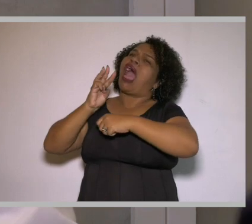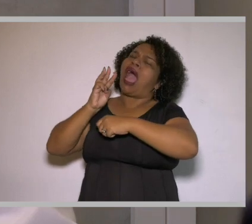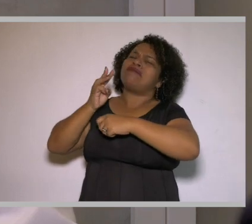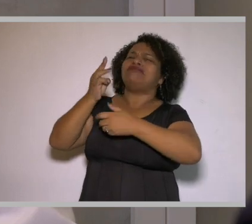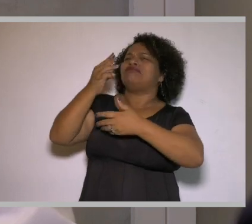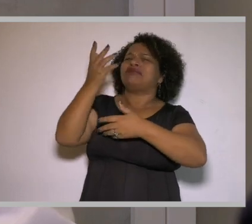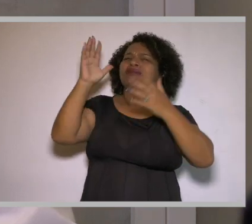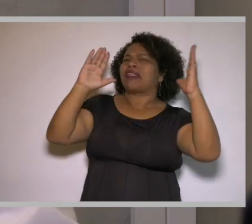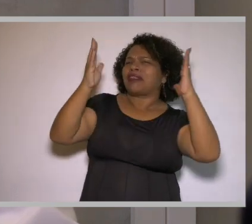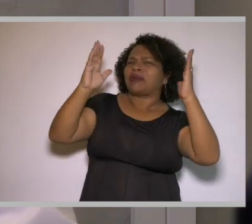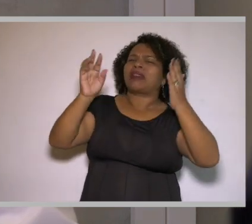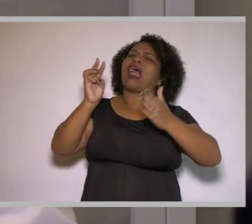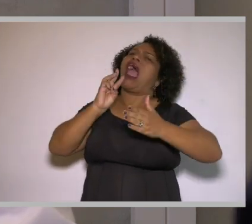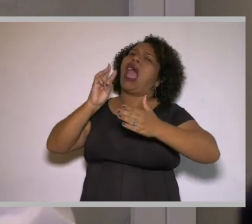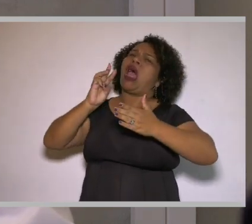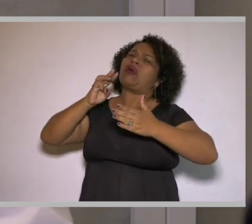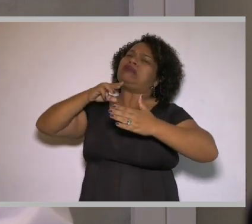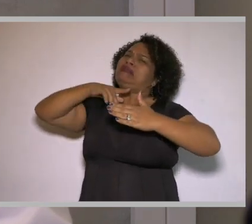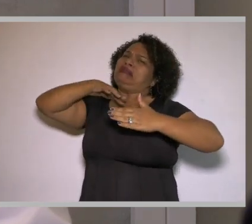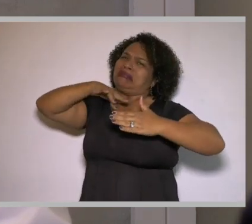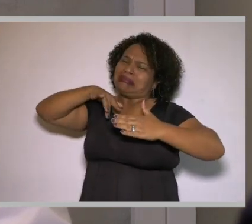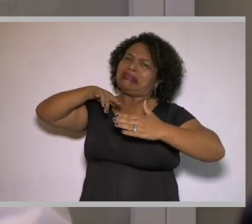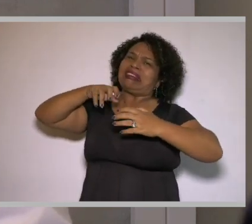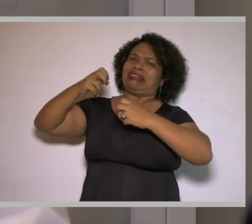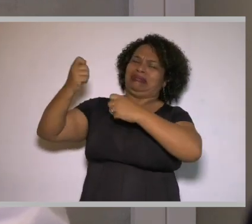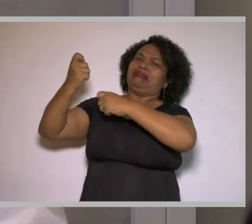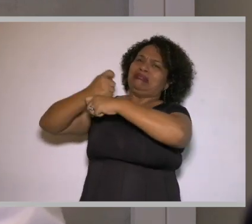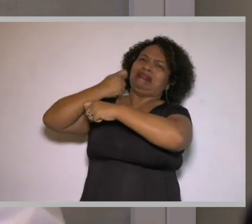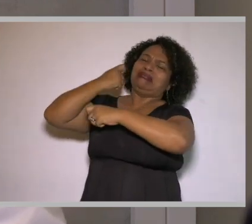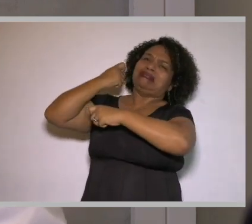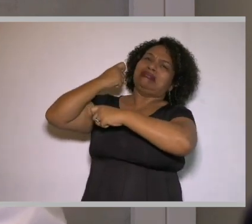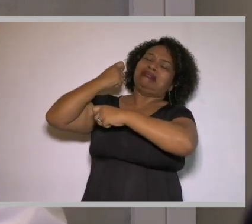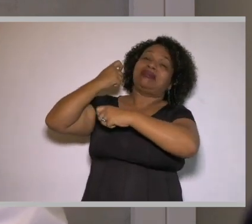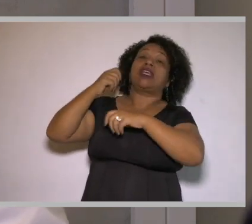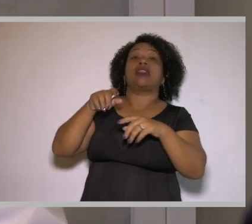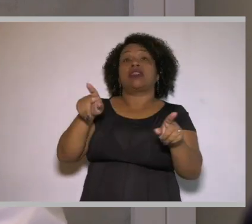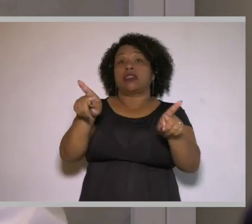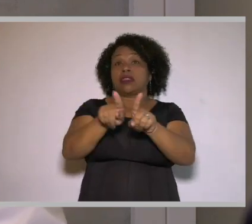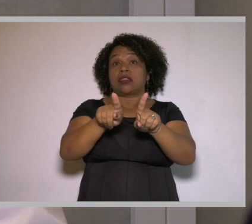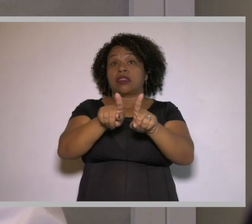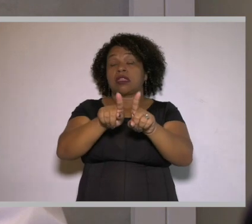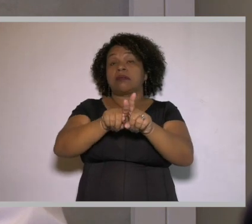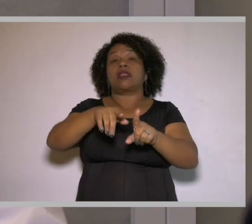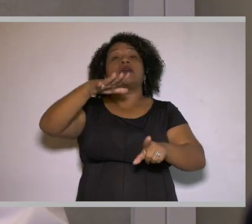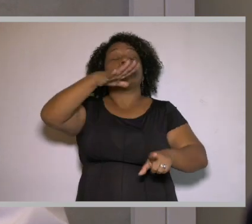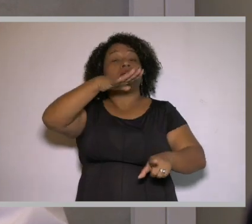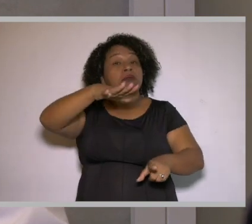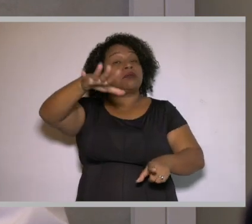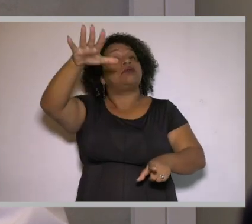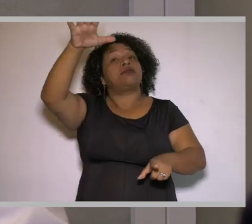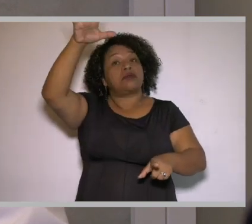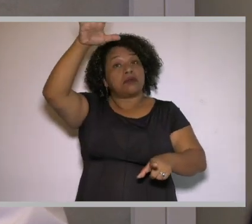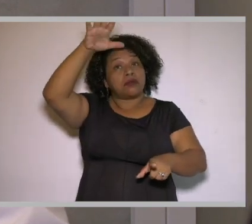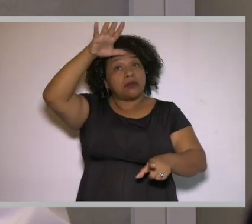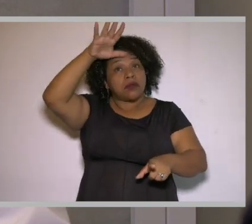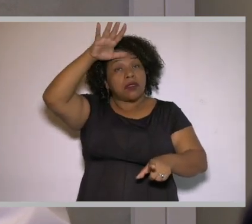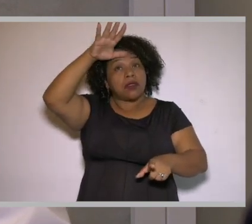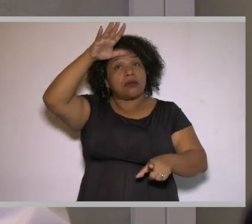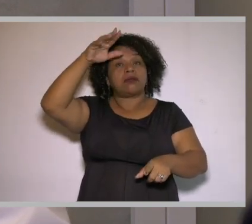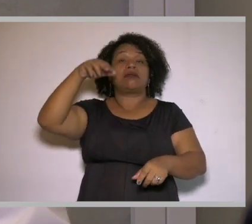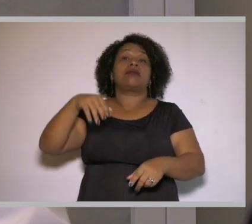laterales, posturas de lado, evitar los procesos infecciosos, porque cuando hay procesos infecciosos, la acumulación de secreciones hace que se